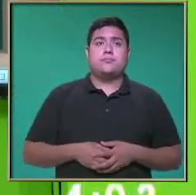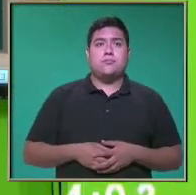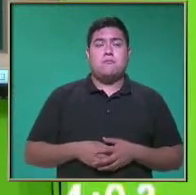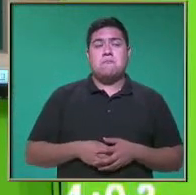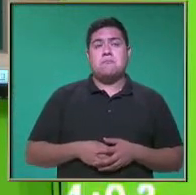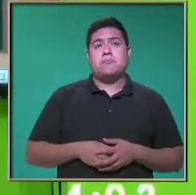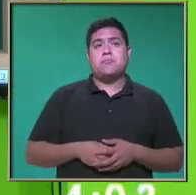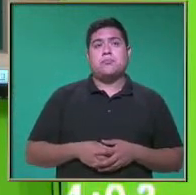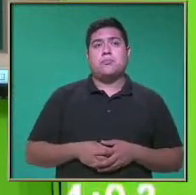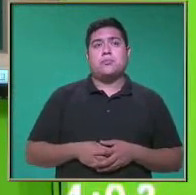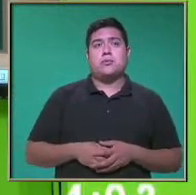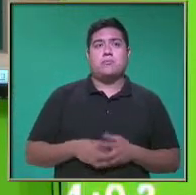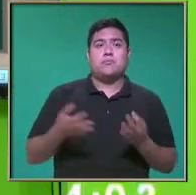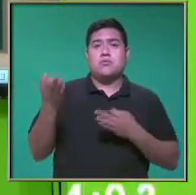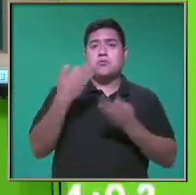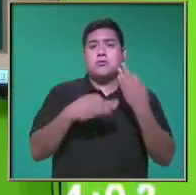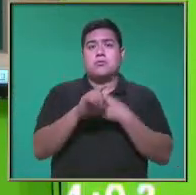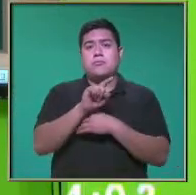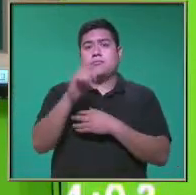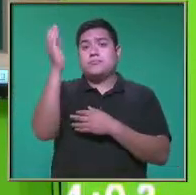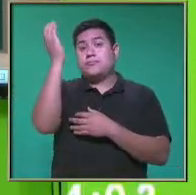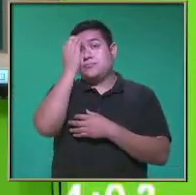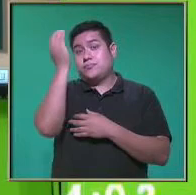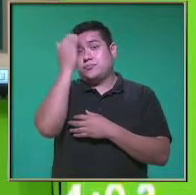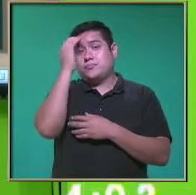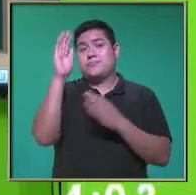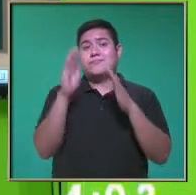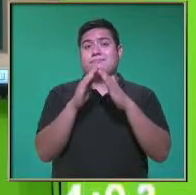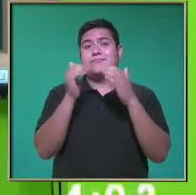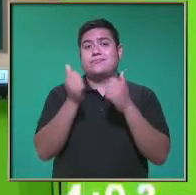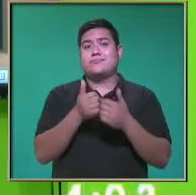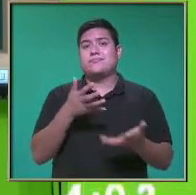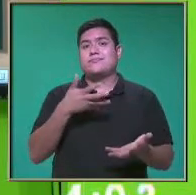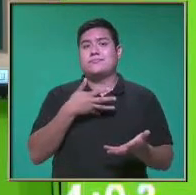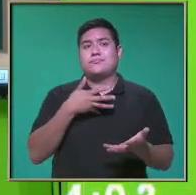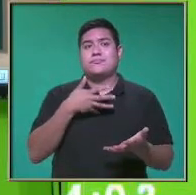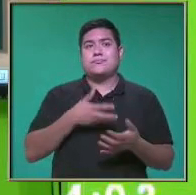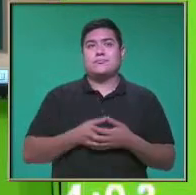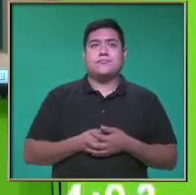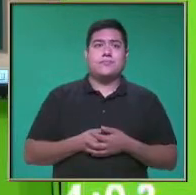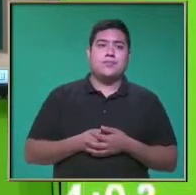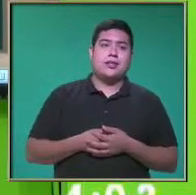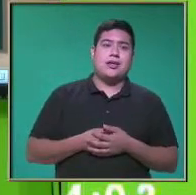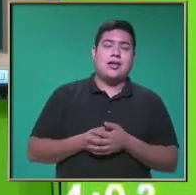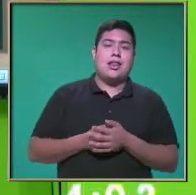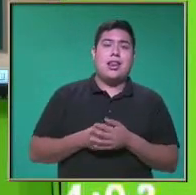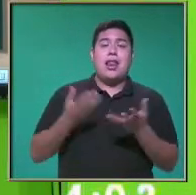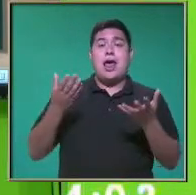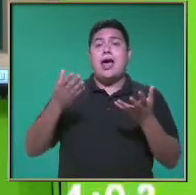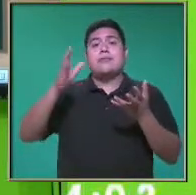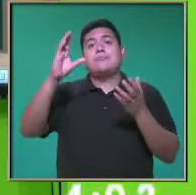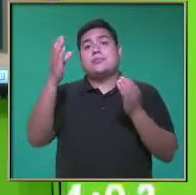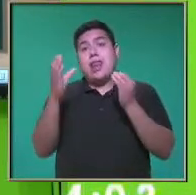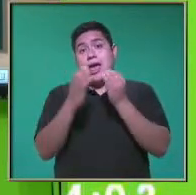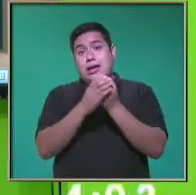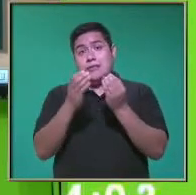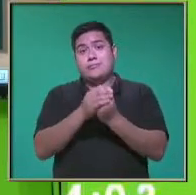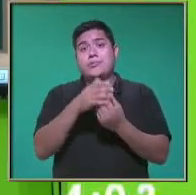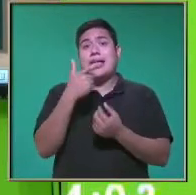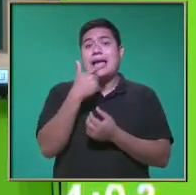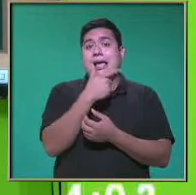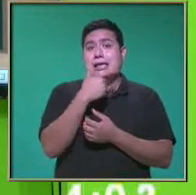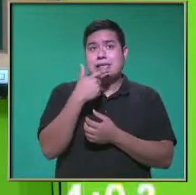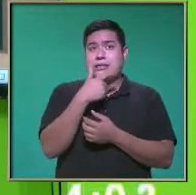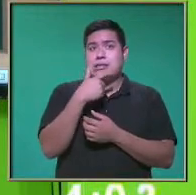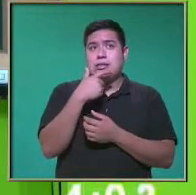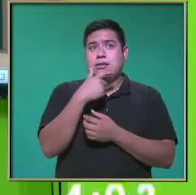sacapuntas, etcétera, todo lo que ya conoces tú y que tienes en casa. Before to begin with the class, I'm going to suggest you to keep at